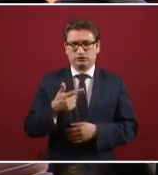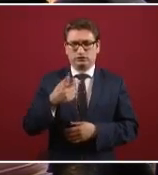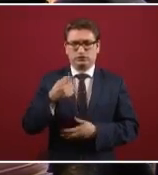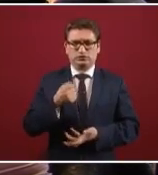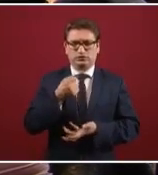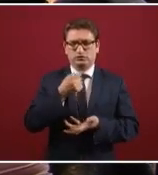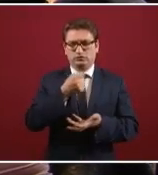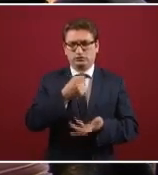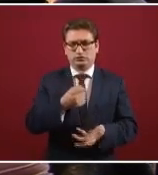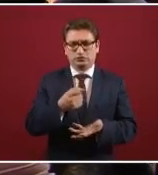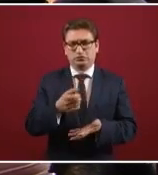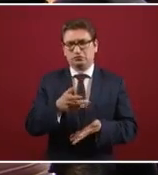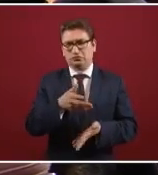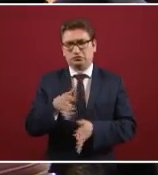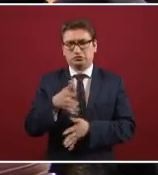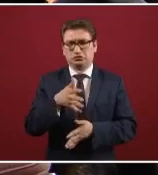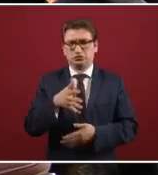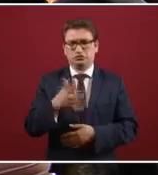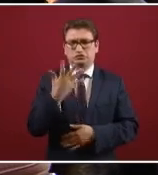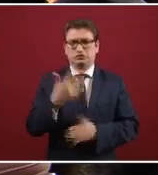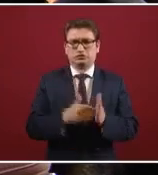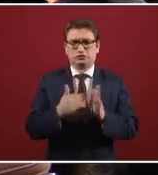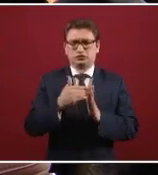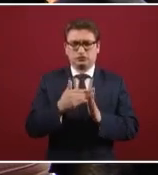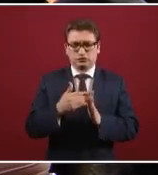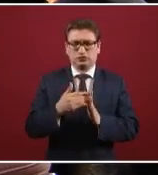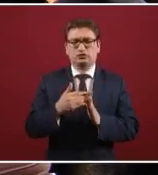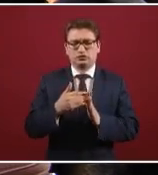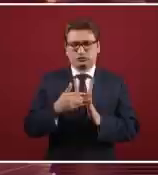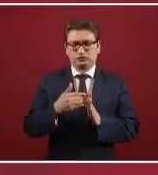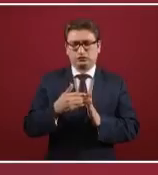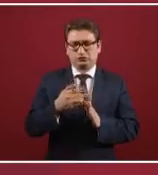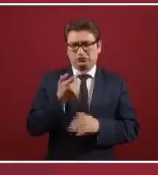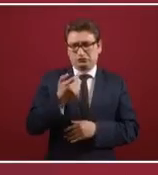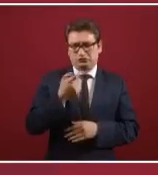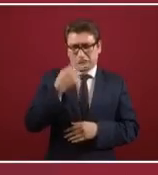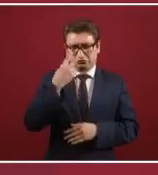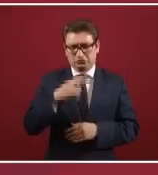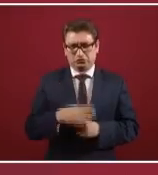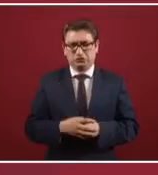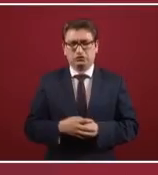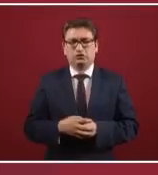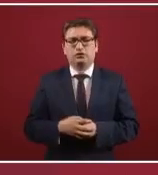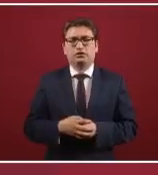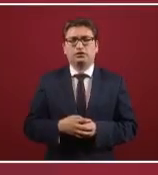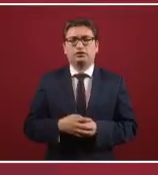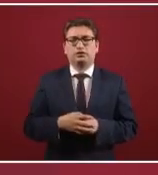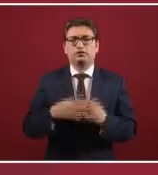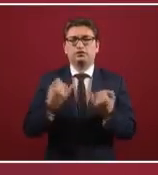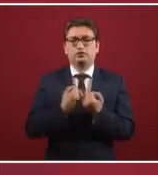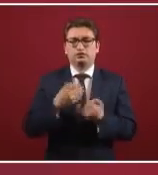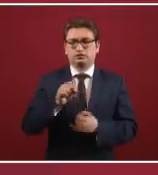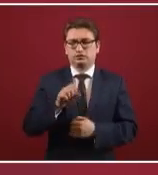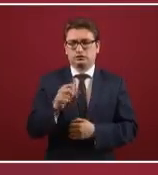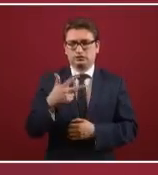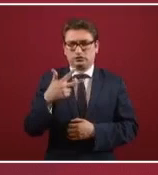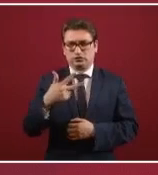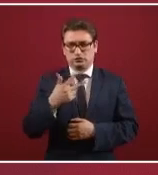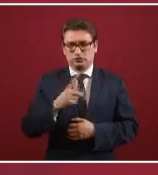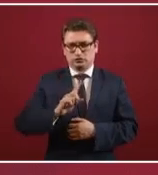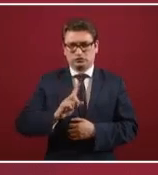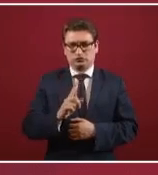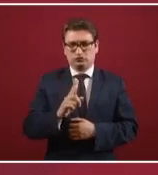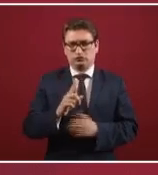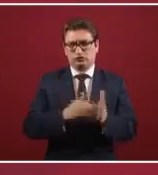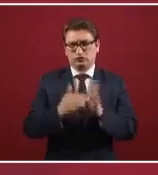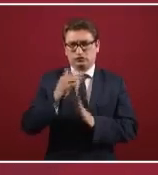dieron alrededor de 5 millones en moneda nacional y se dieron 68 millones en dólares